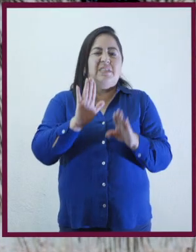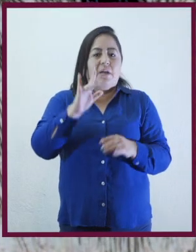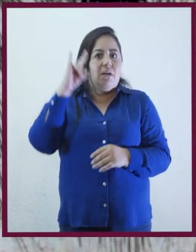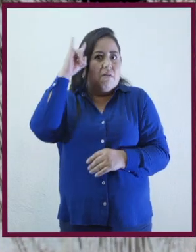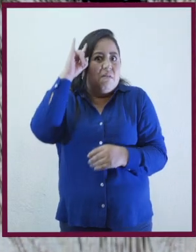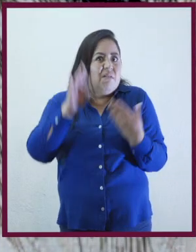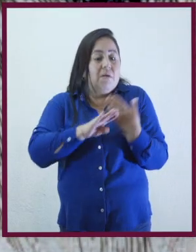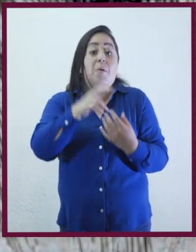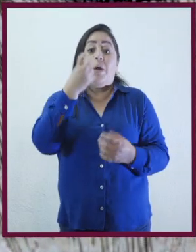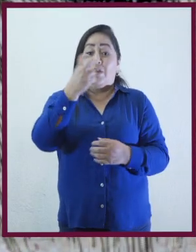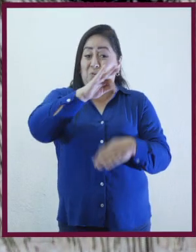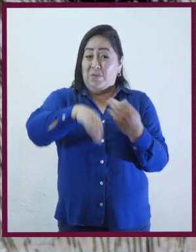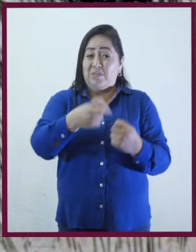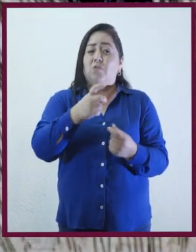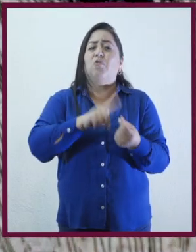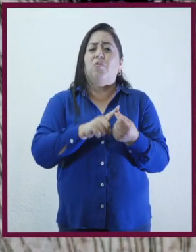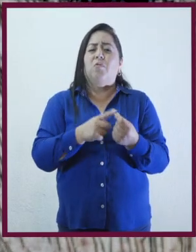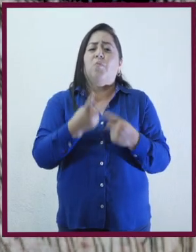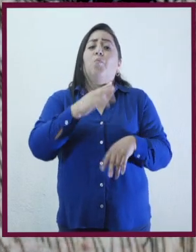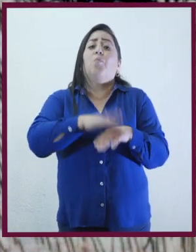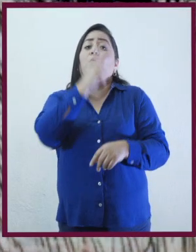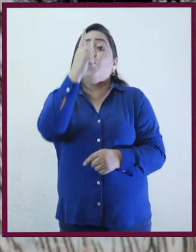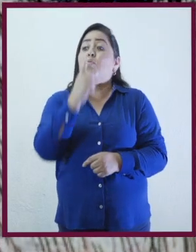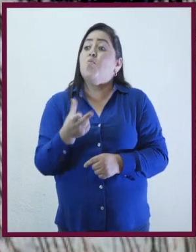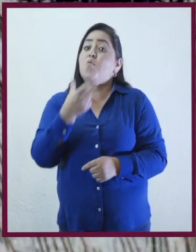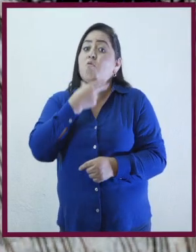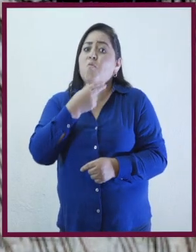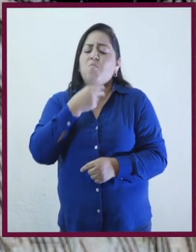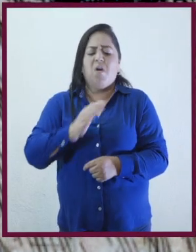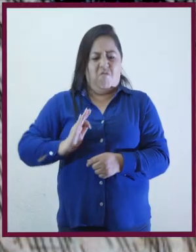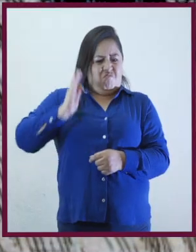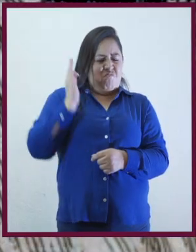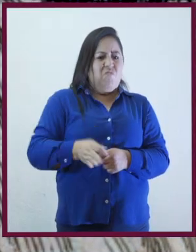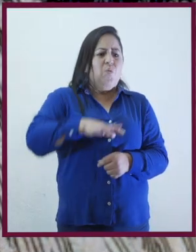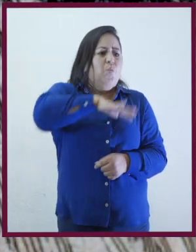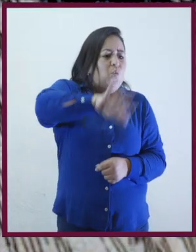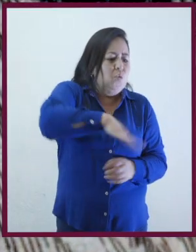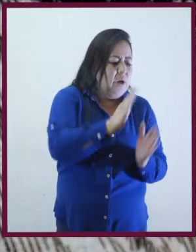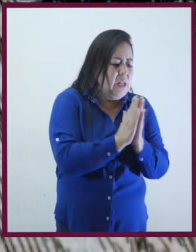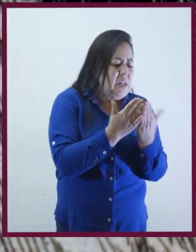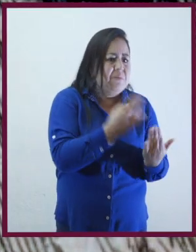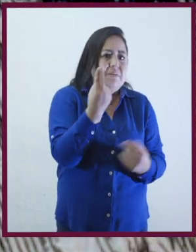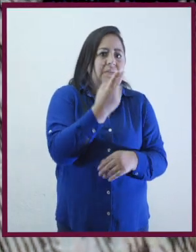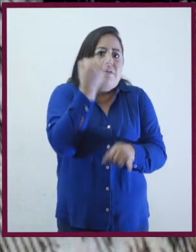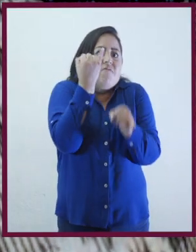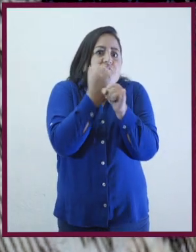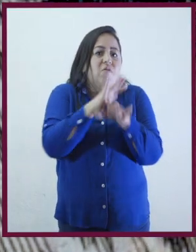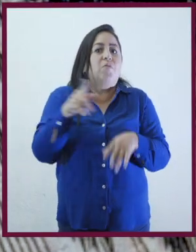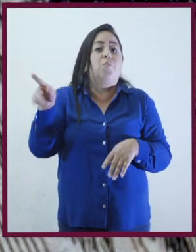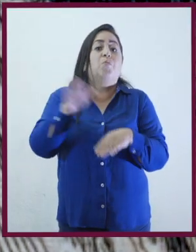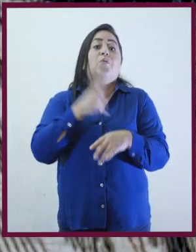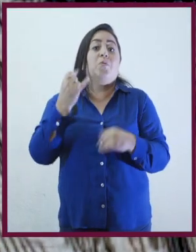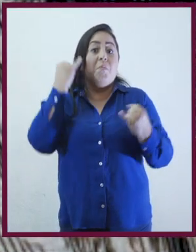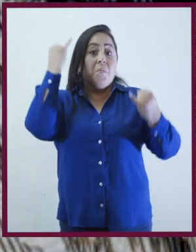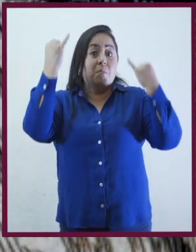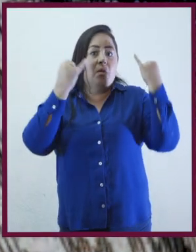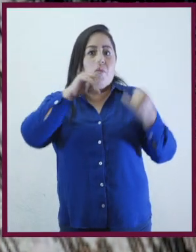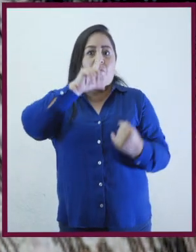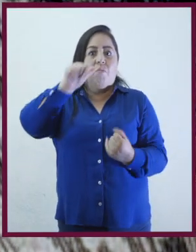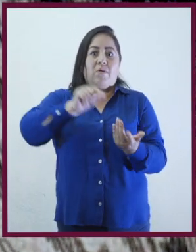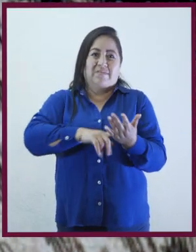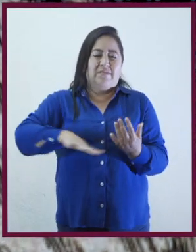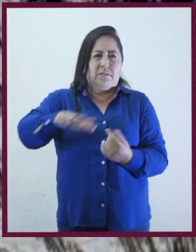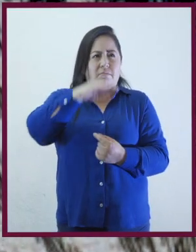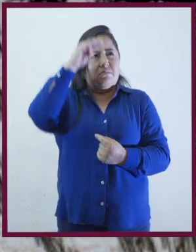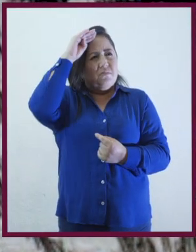terror, y todo esto sucedió porque un hombre se atrevió a buscar libros para informarse. Su imaginación dio vueltas